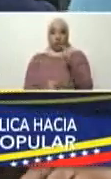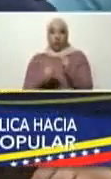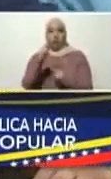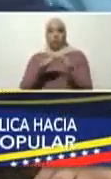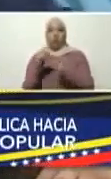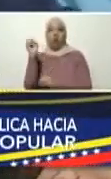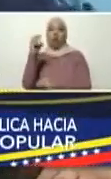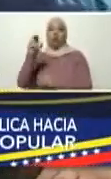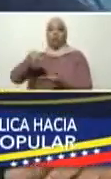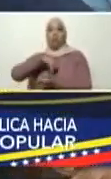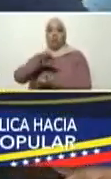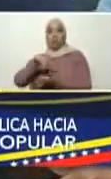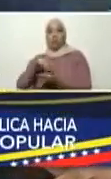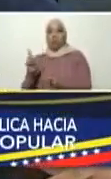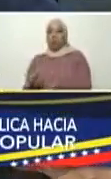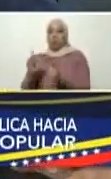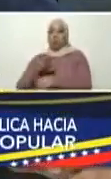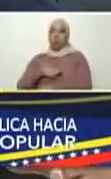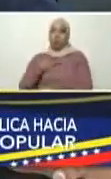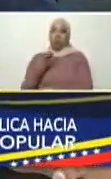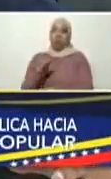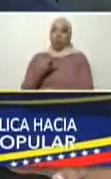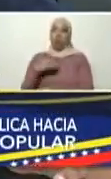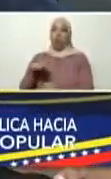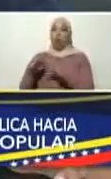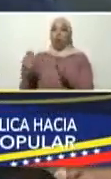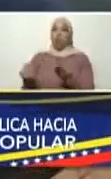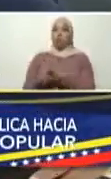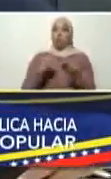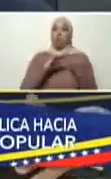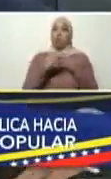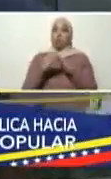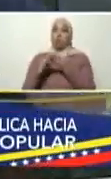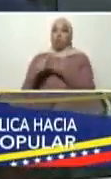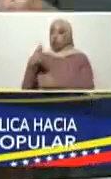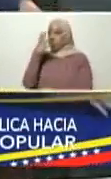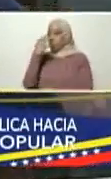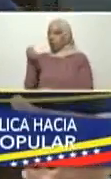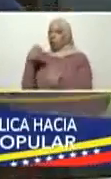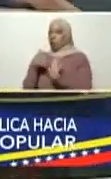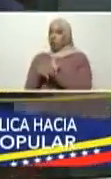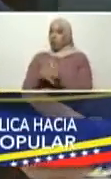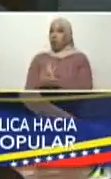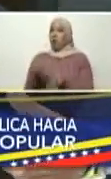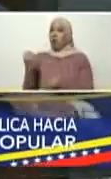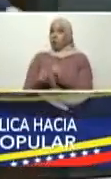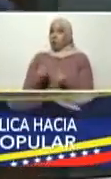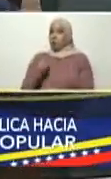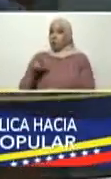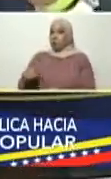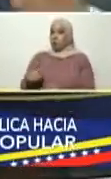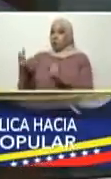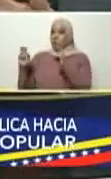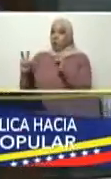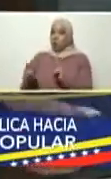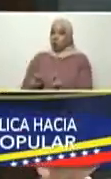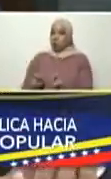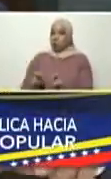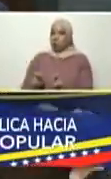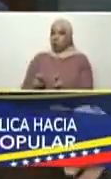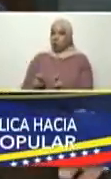Asamblea Ciudadana se pierde, presidente, porque bueno, no todo el mundo en la comunidad entiende lo que significa la creación de lo nuevo. Entonces este